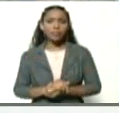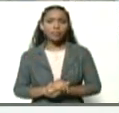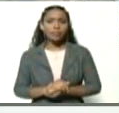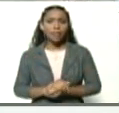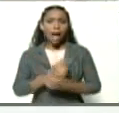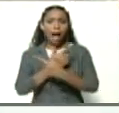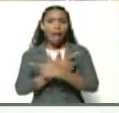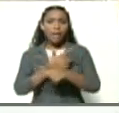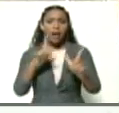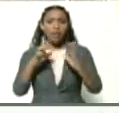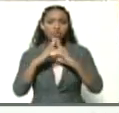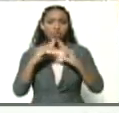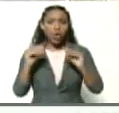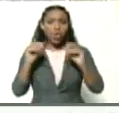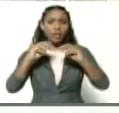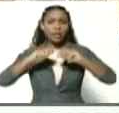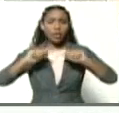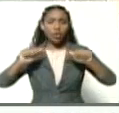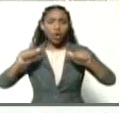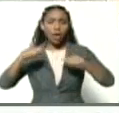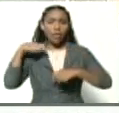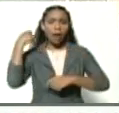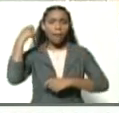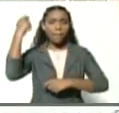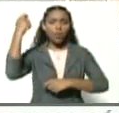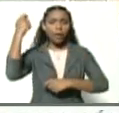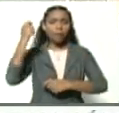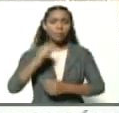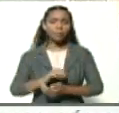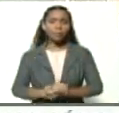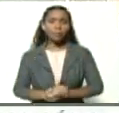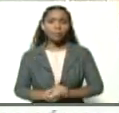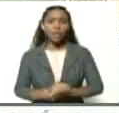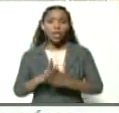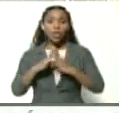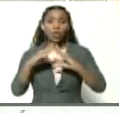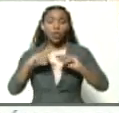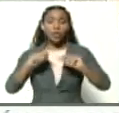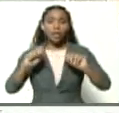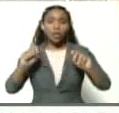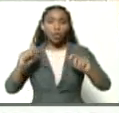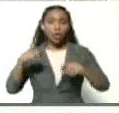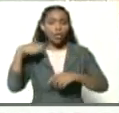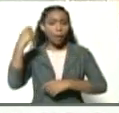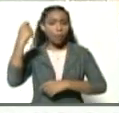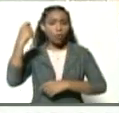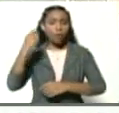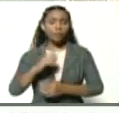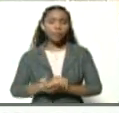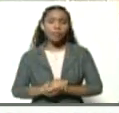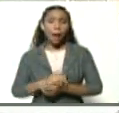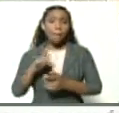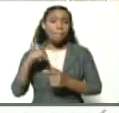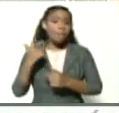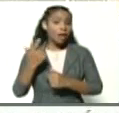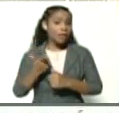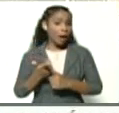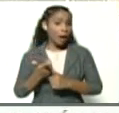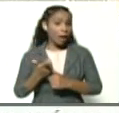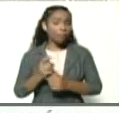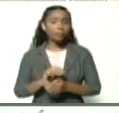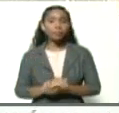a liberar todo el territorio de Apure, todo el territorio de Apure. Mañana